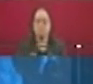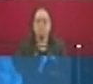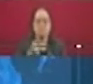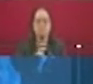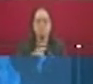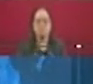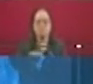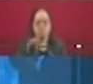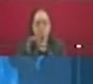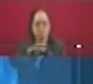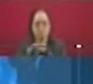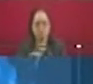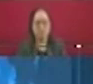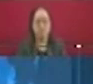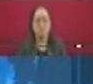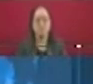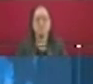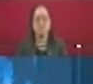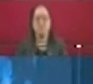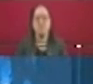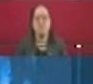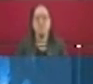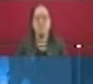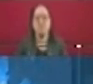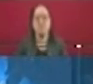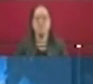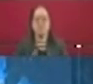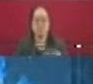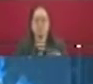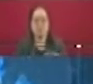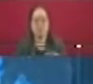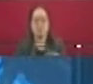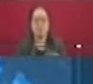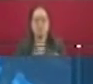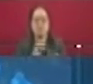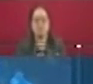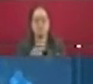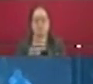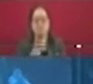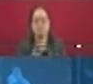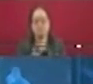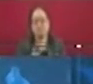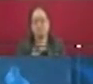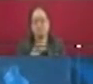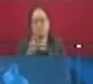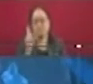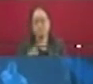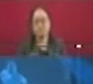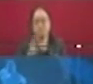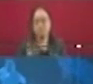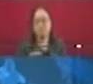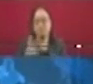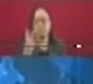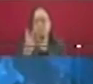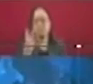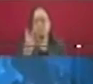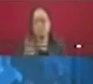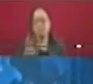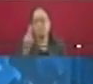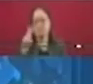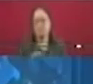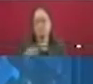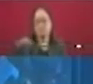Así es. Hoy cumple 130 años Tijuana. A mí me tocó como alcalde ya hace mucho tiempo